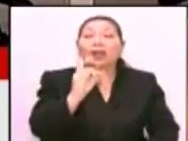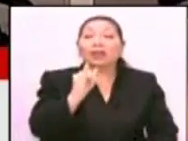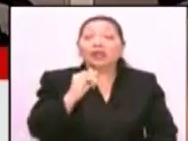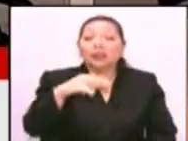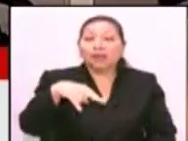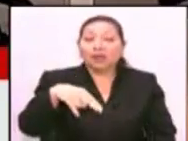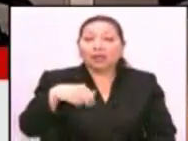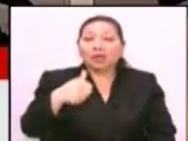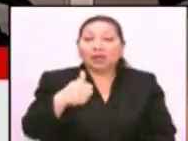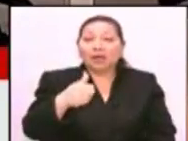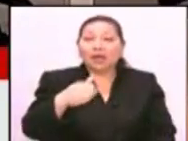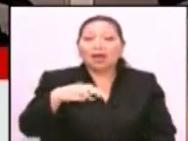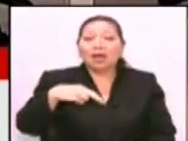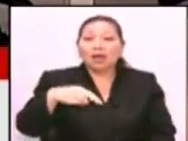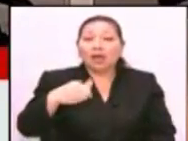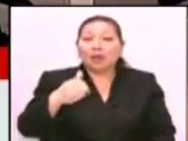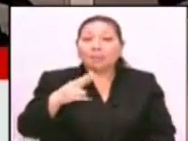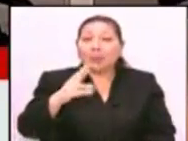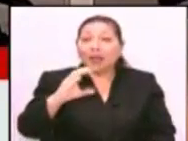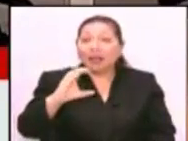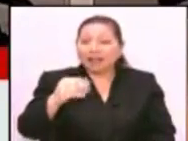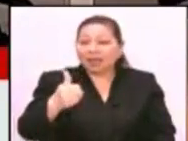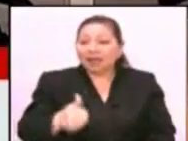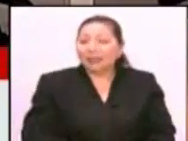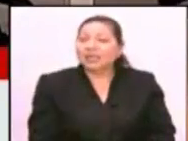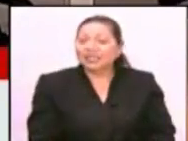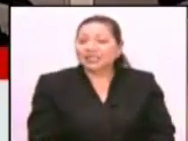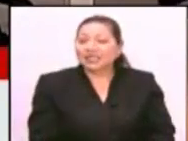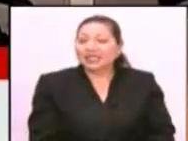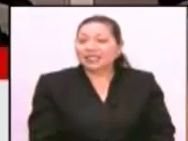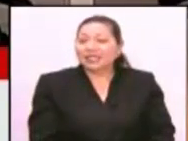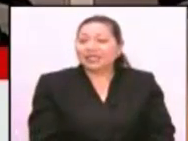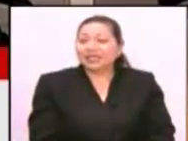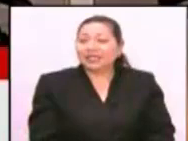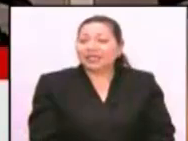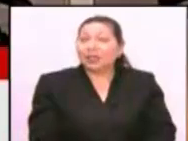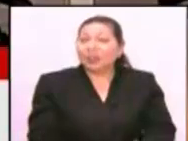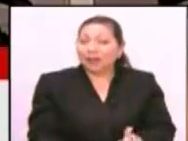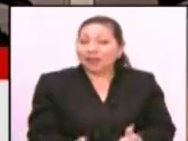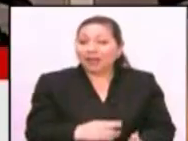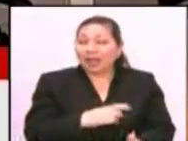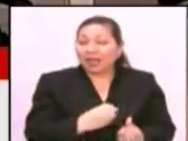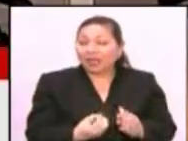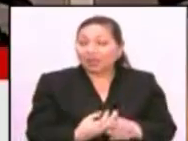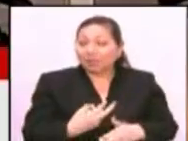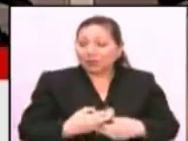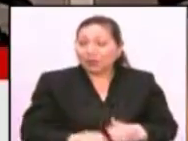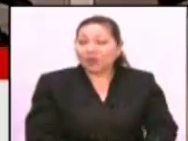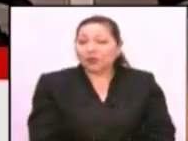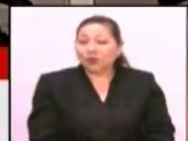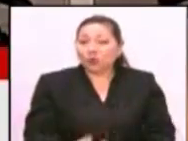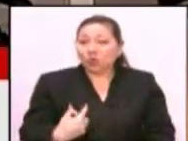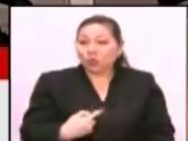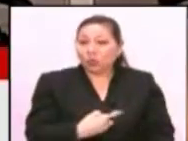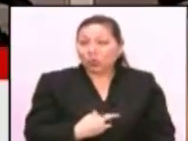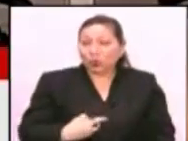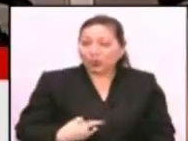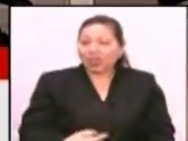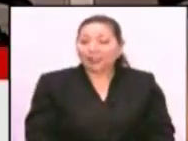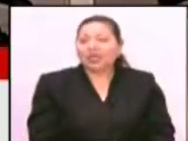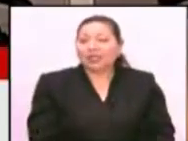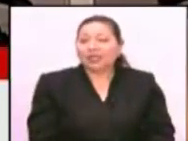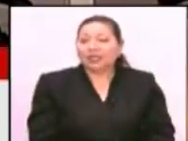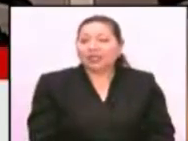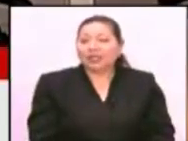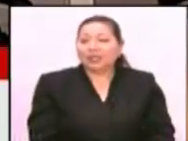por ejemplo, en el caso de Arequipa sigue siendo un estigma, los colegios particulares de Arequipa producen sus uniformes en el penal